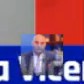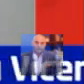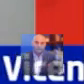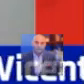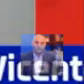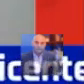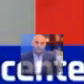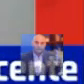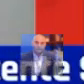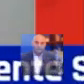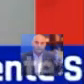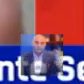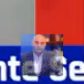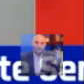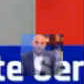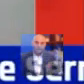decididamente